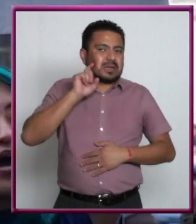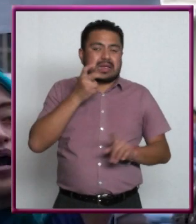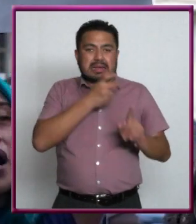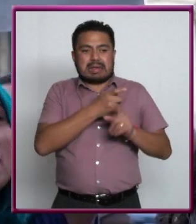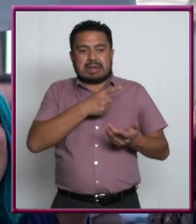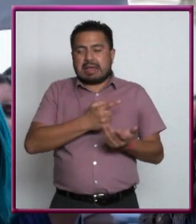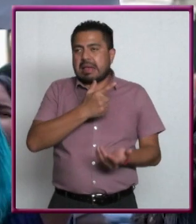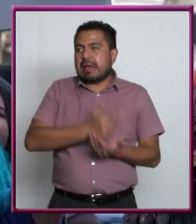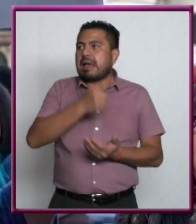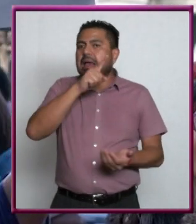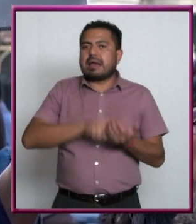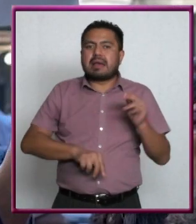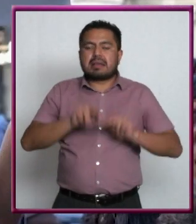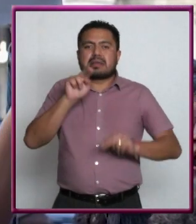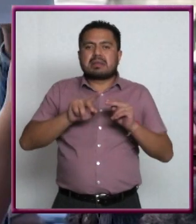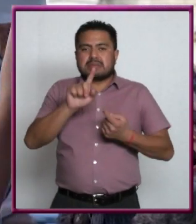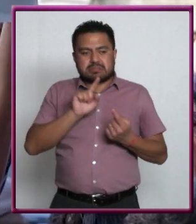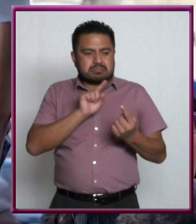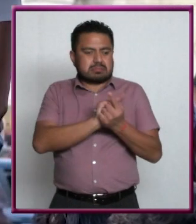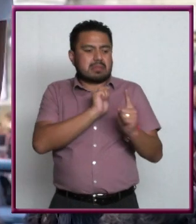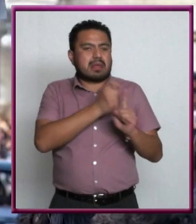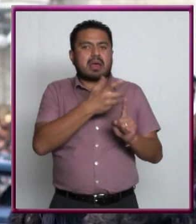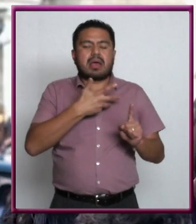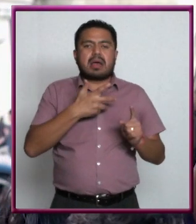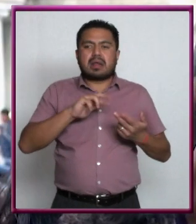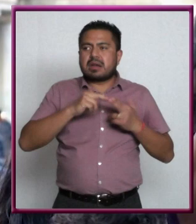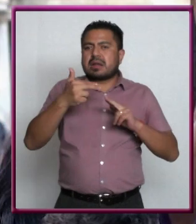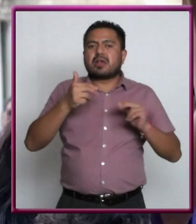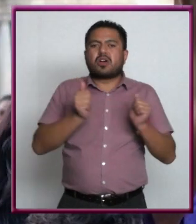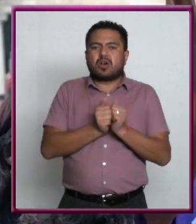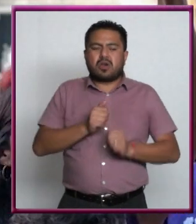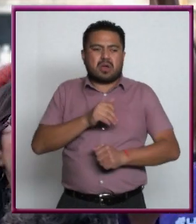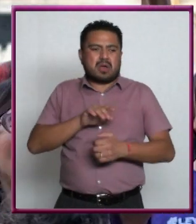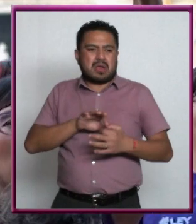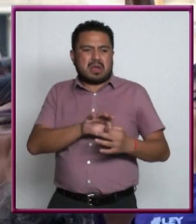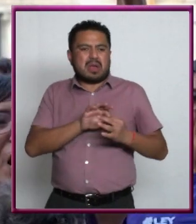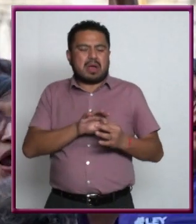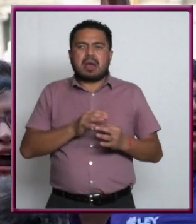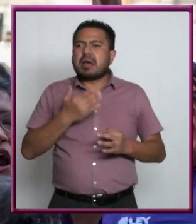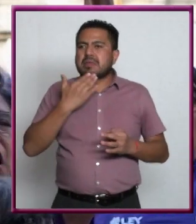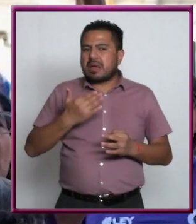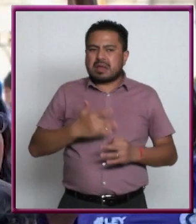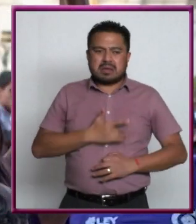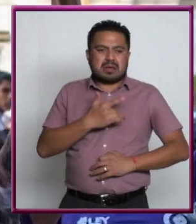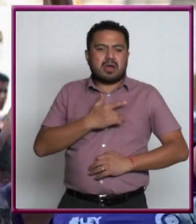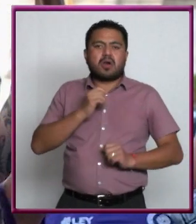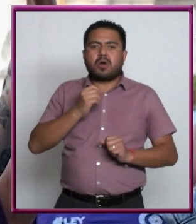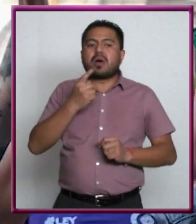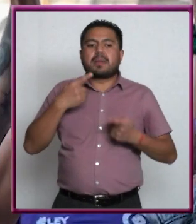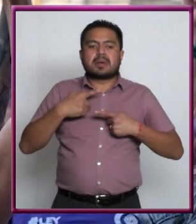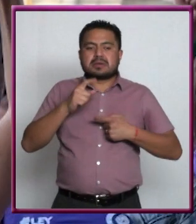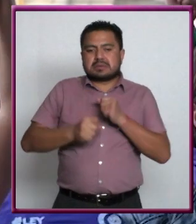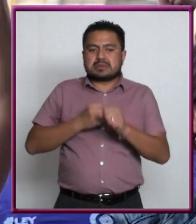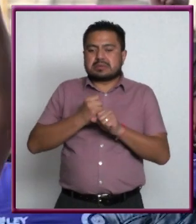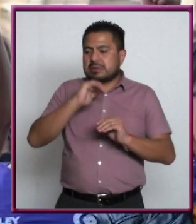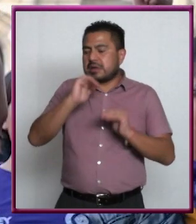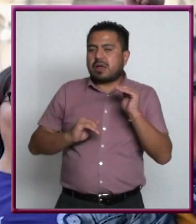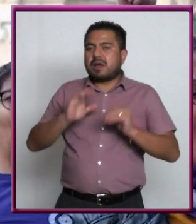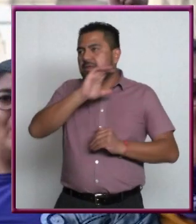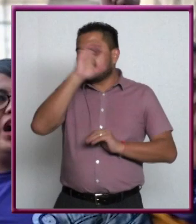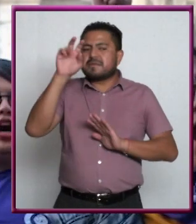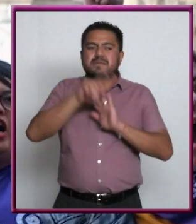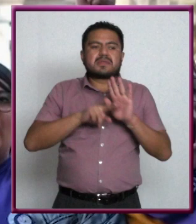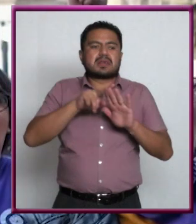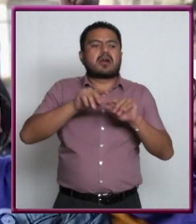sexual. Estas agravantes dependen de la cercanía que se tenga, una relación de parentesco afectiva o que la víctima sea menor de edad y